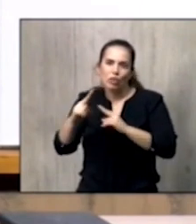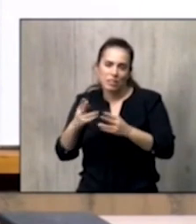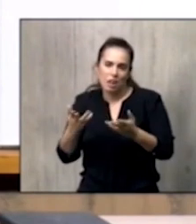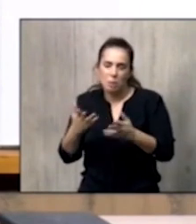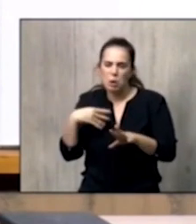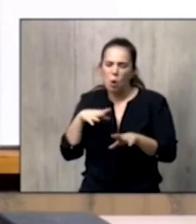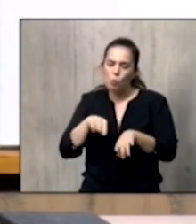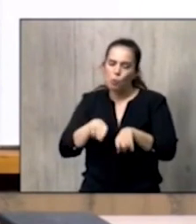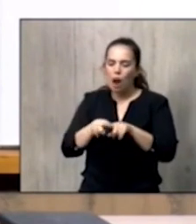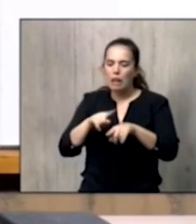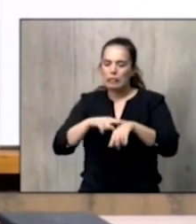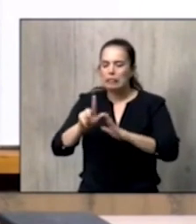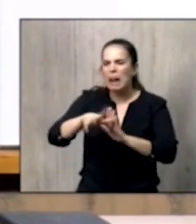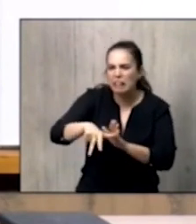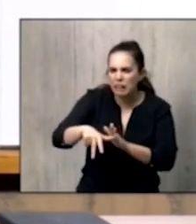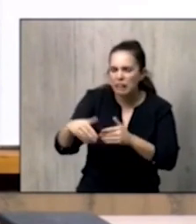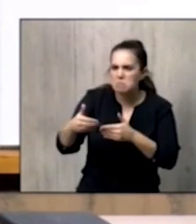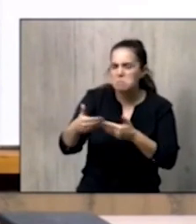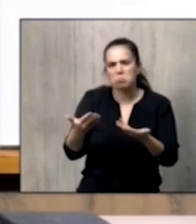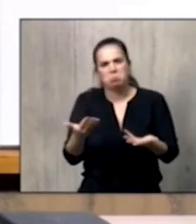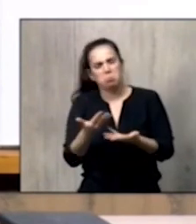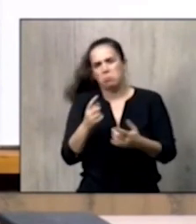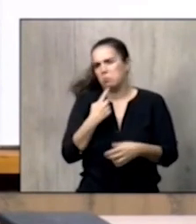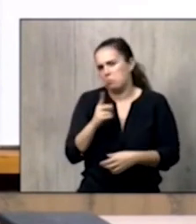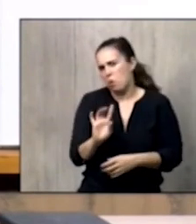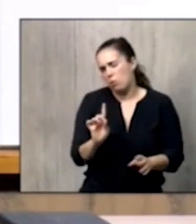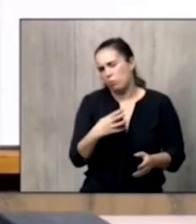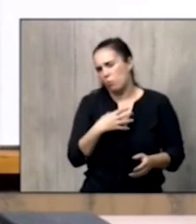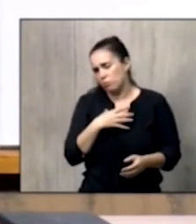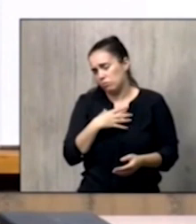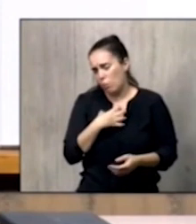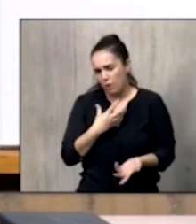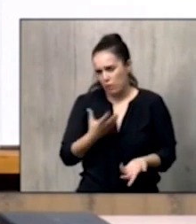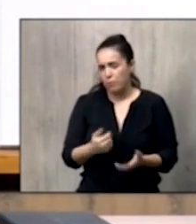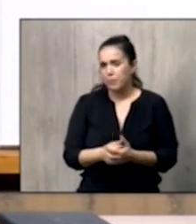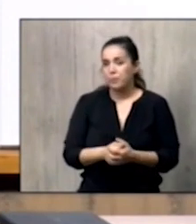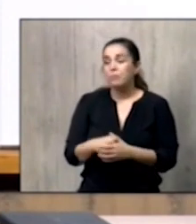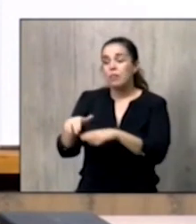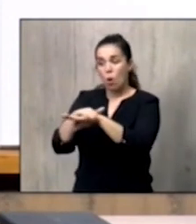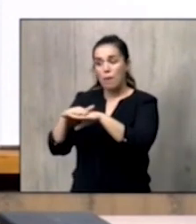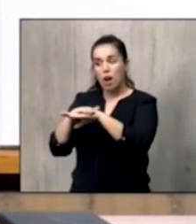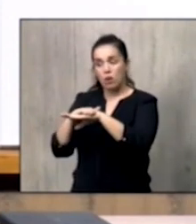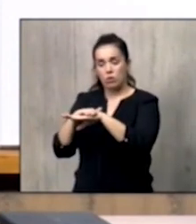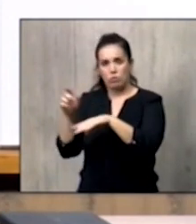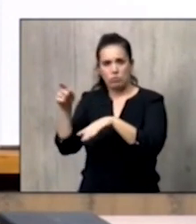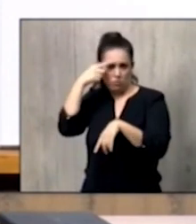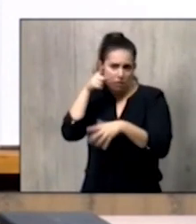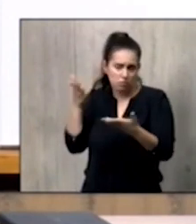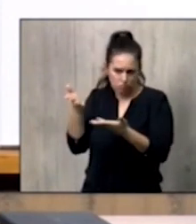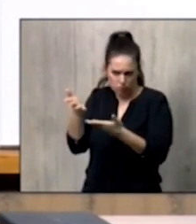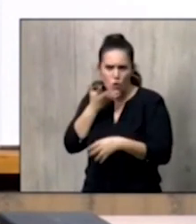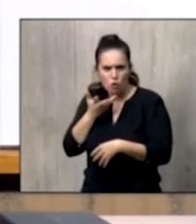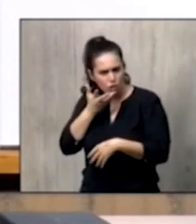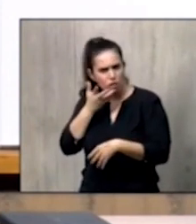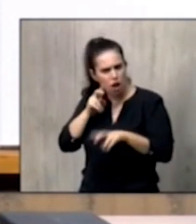de tarde, no lo sé. El Gobierno, como sabe, tuvo conocimiento de todo